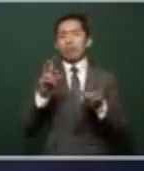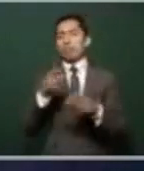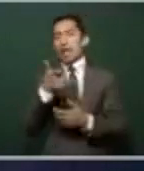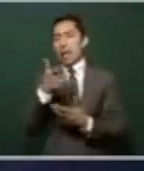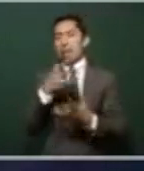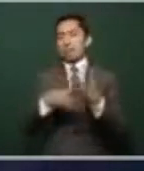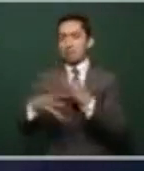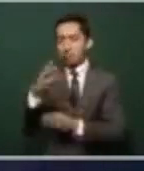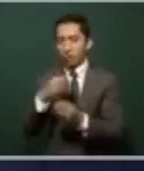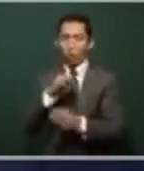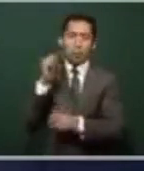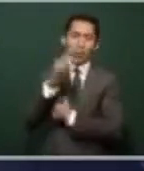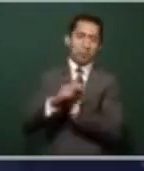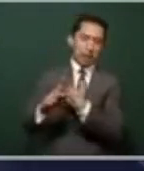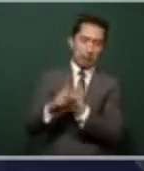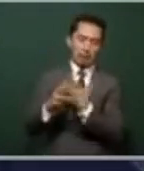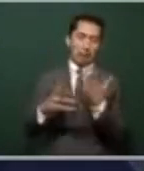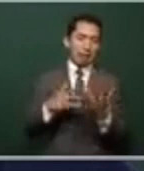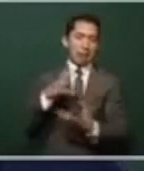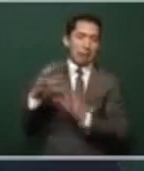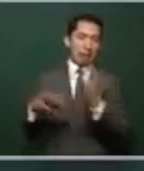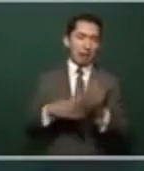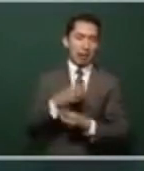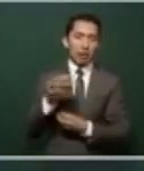pueden resultar